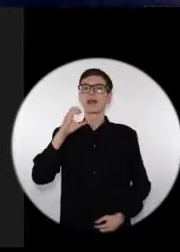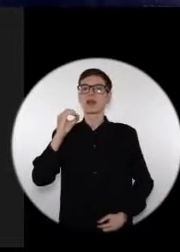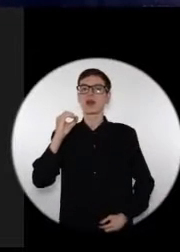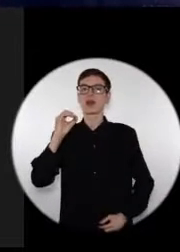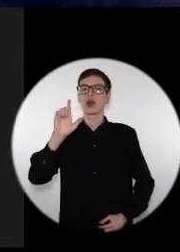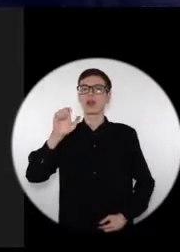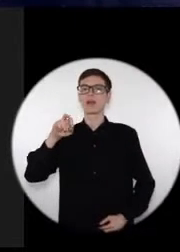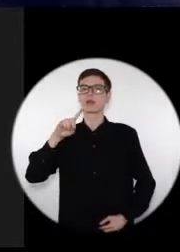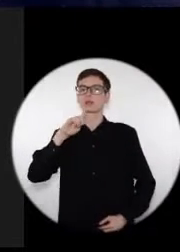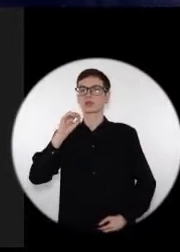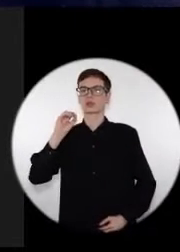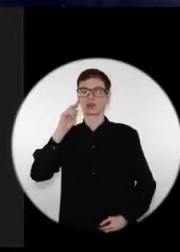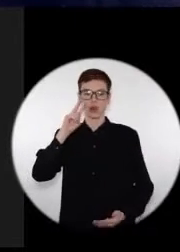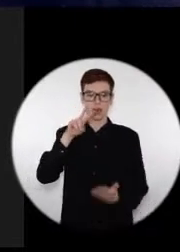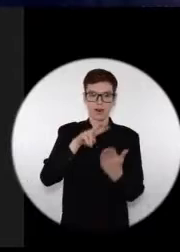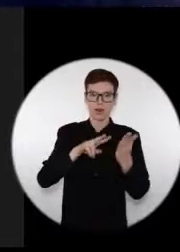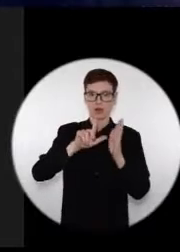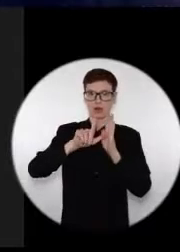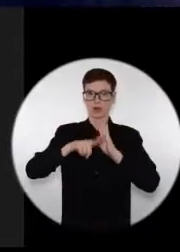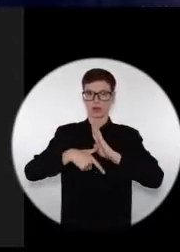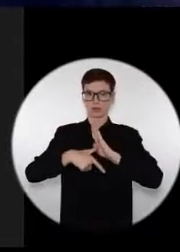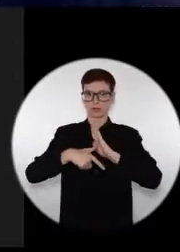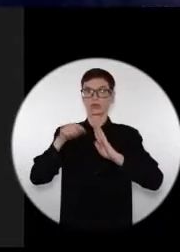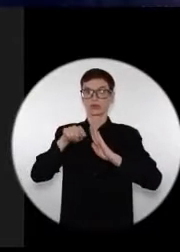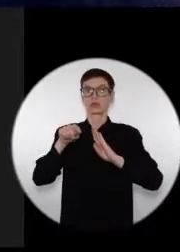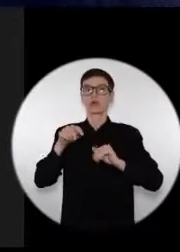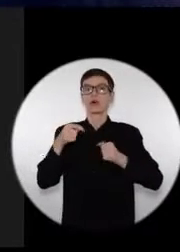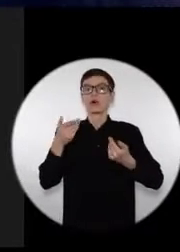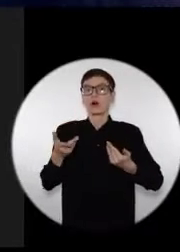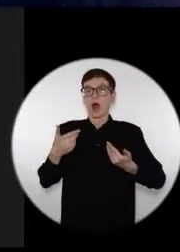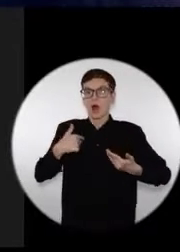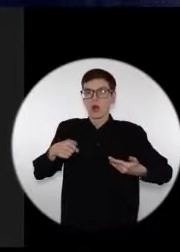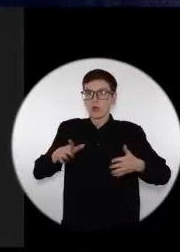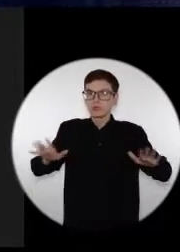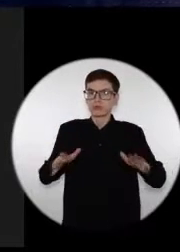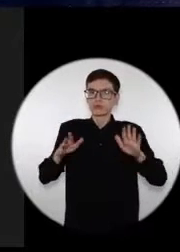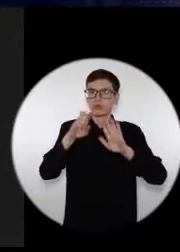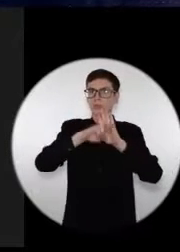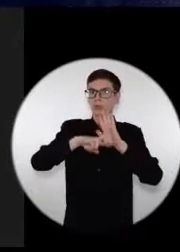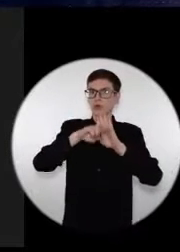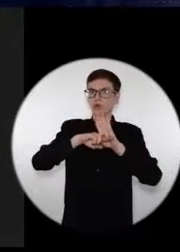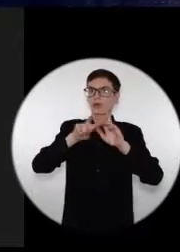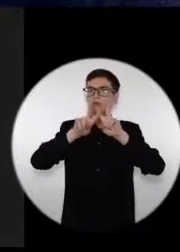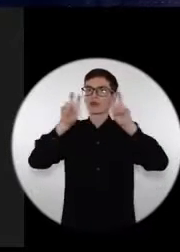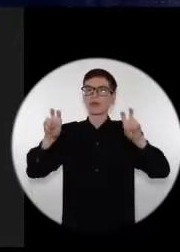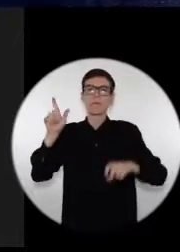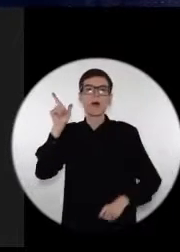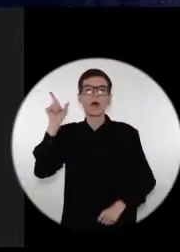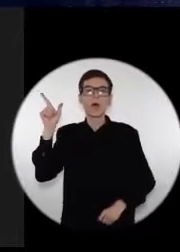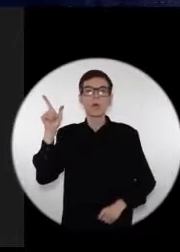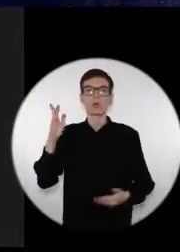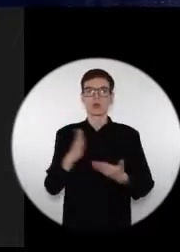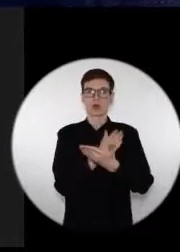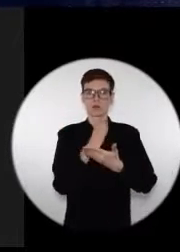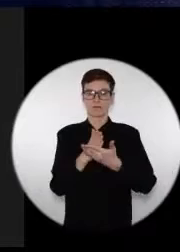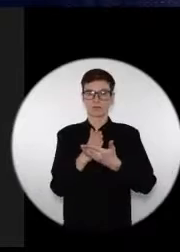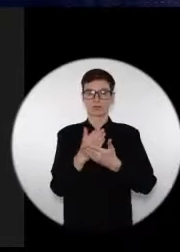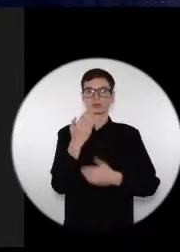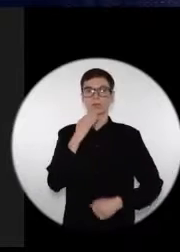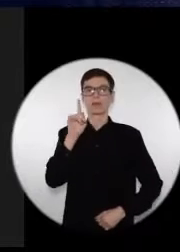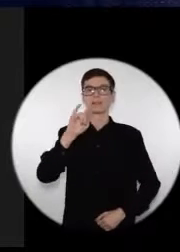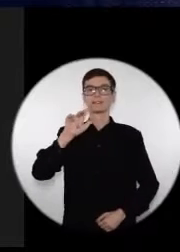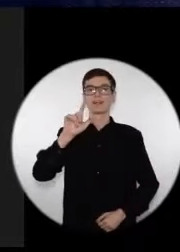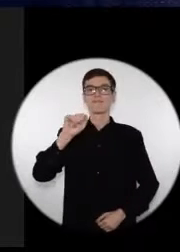que también desde una experiencia personal también está sacando adelante este proyecto interesante que tiene que ver con